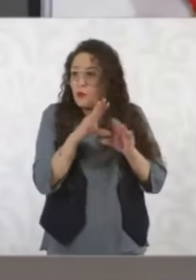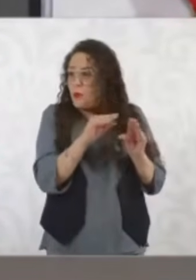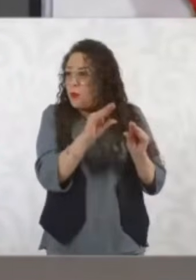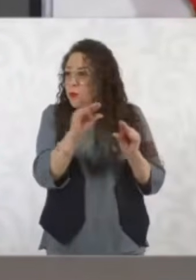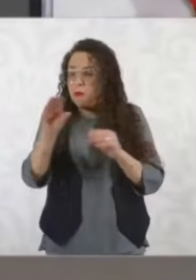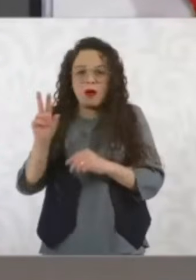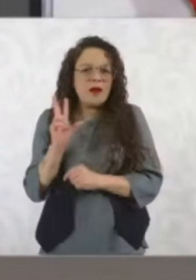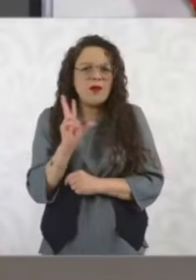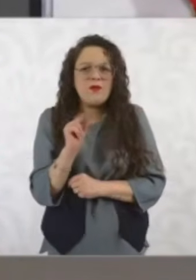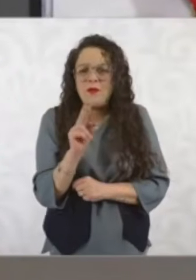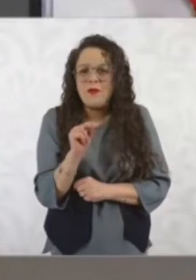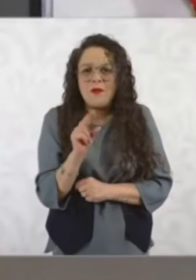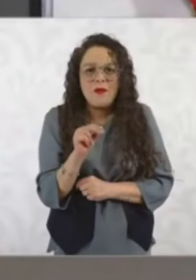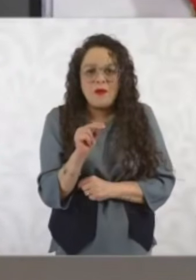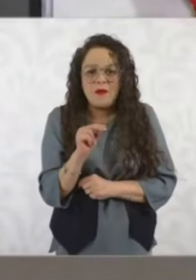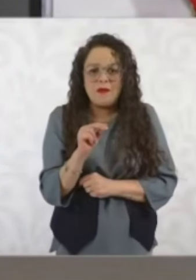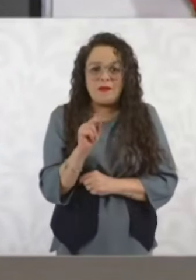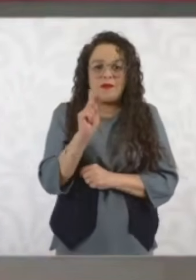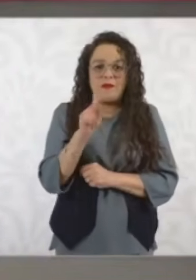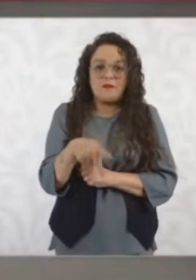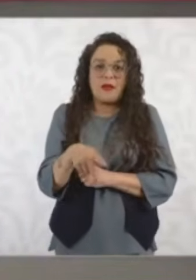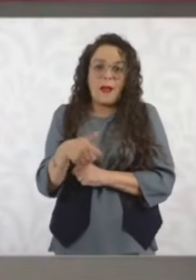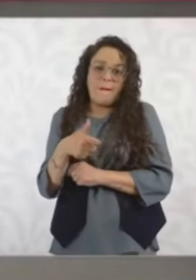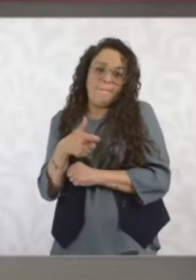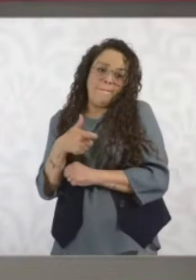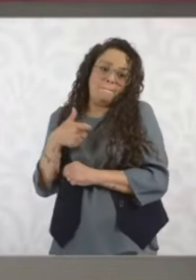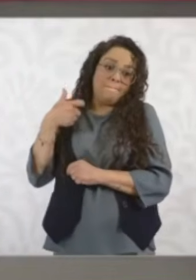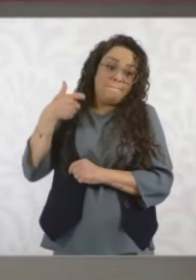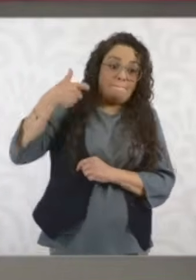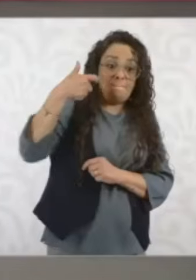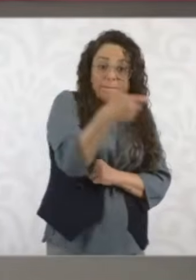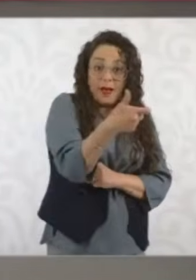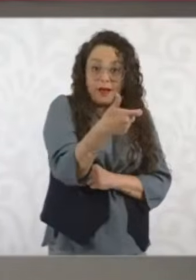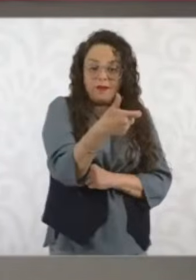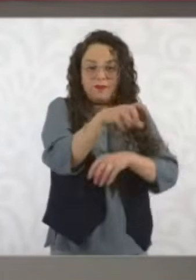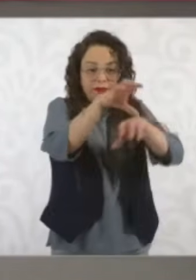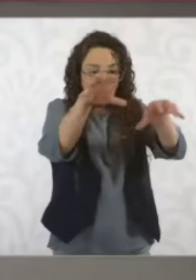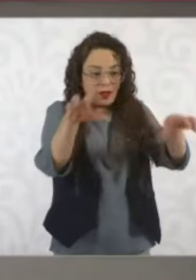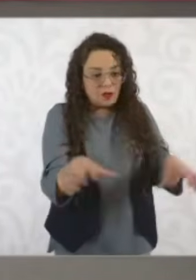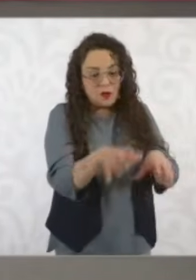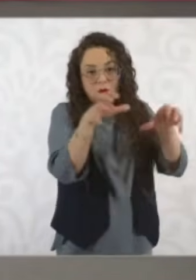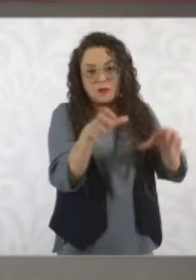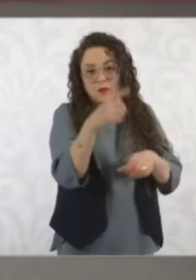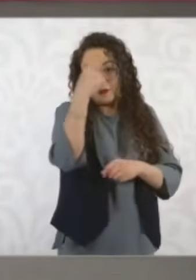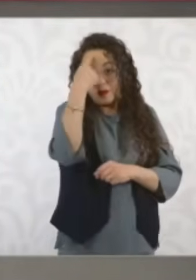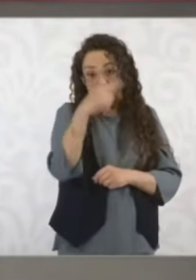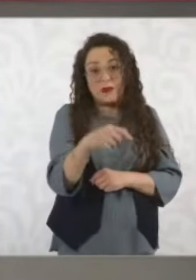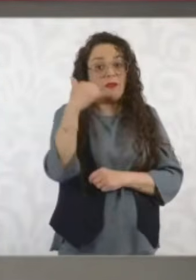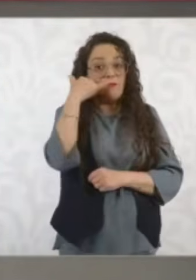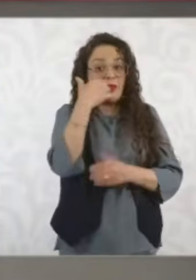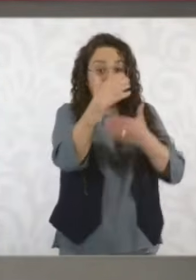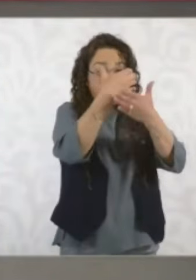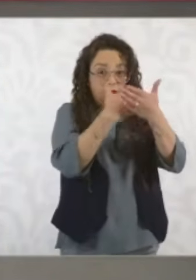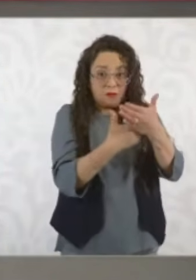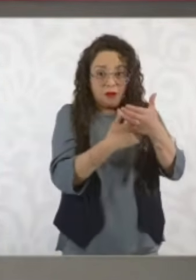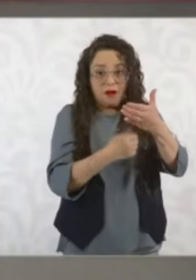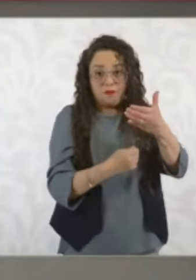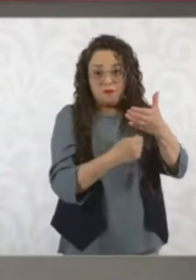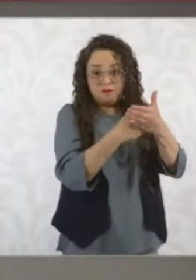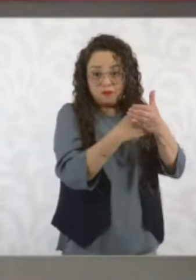una operación pagada, financiada, para mantener estos aparatos